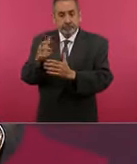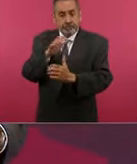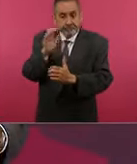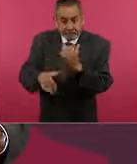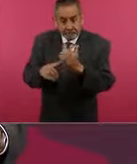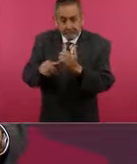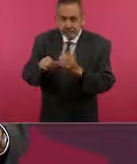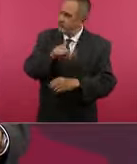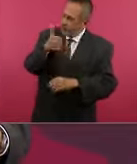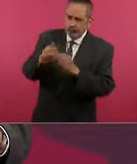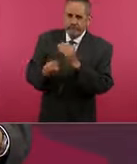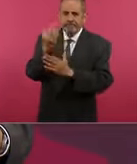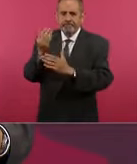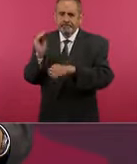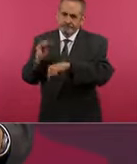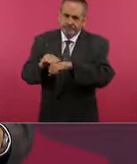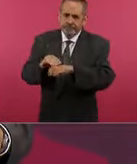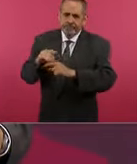nuevos